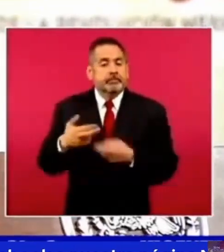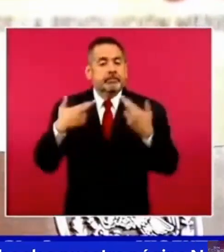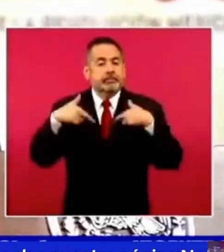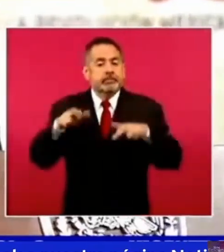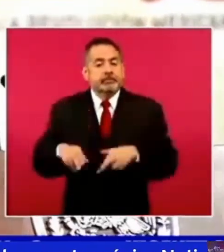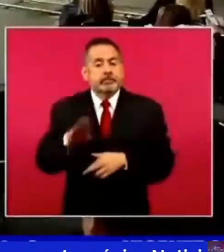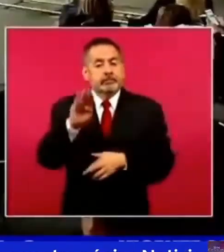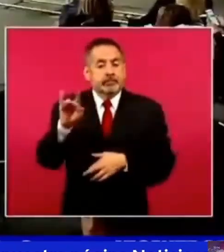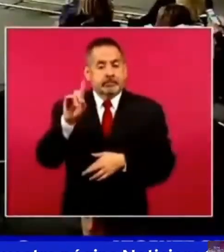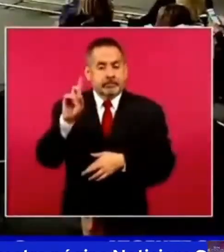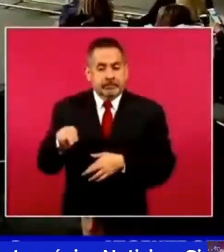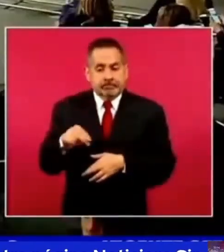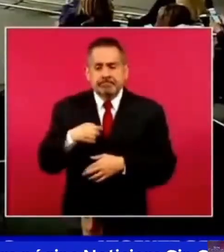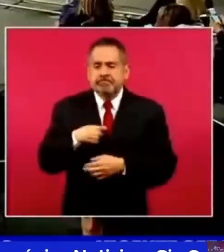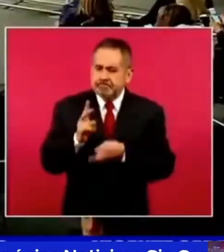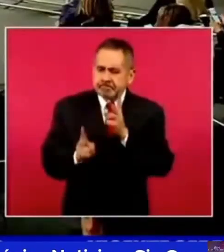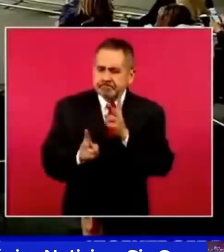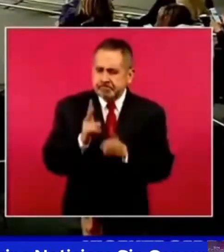Biden, hablábamos de eso,